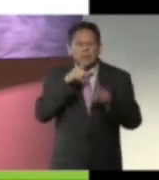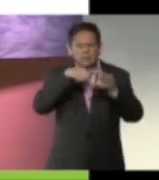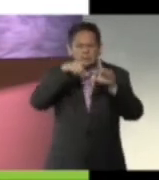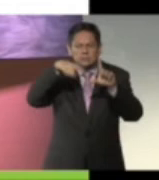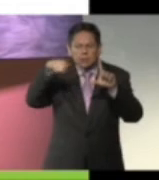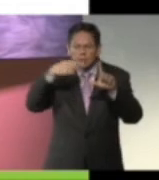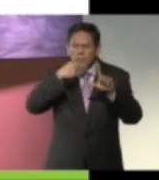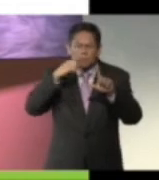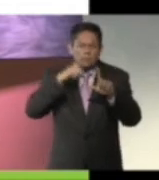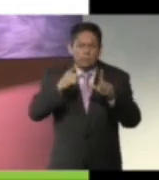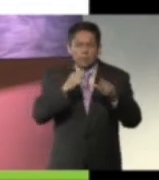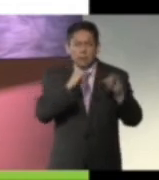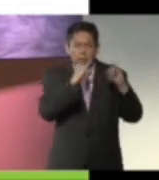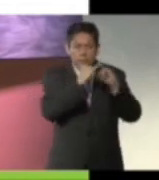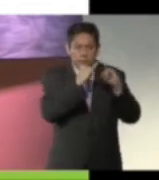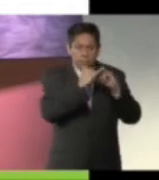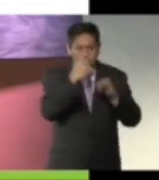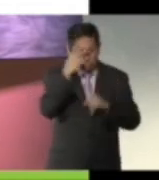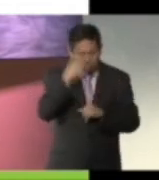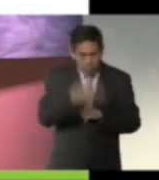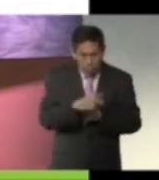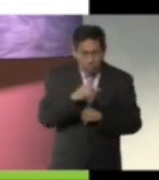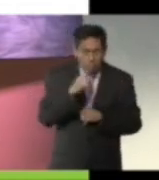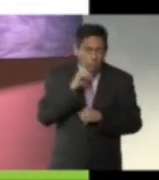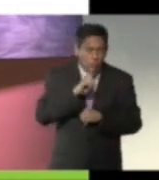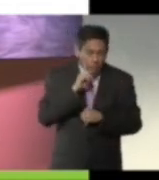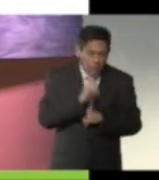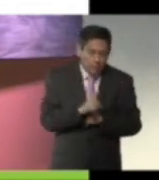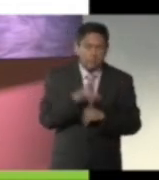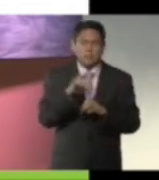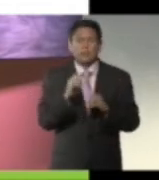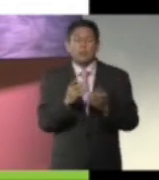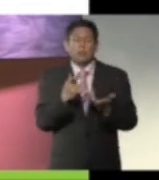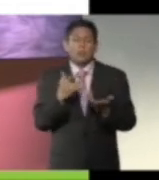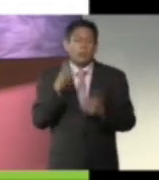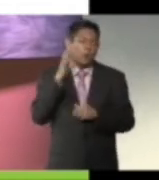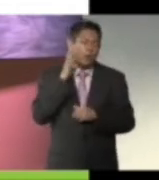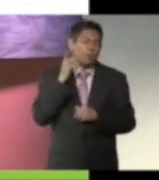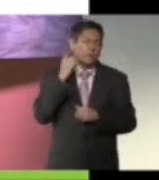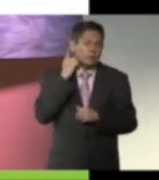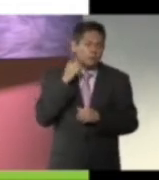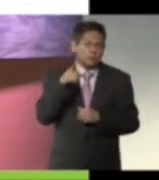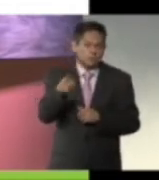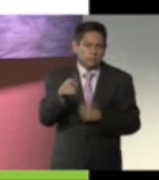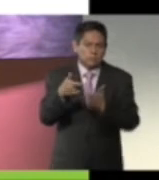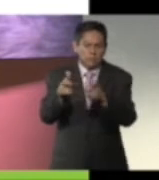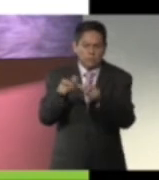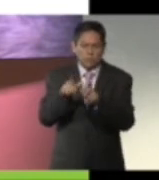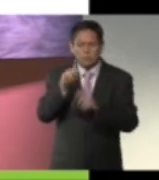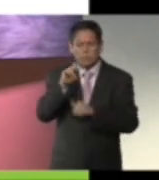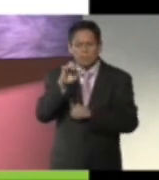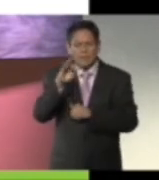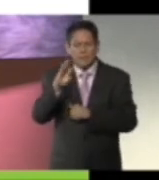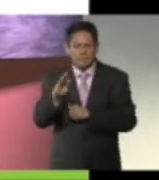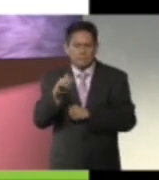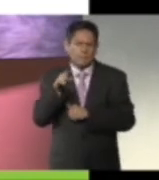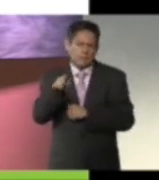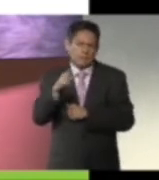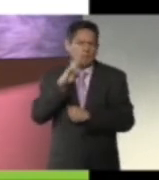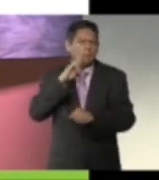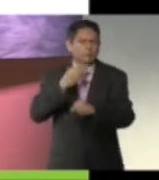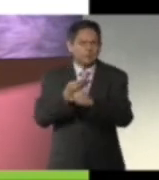En el presupuesto de equidad de género del Congreso de la Unión, ¿no? En el PEF.